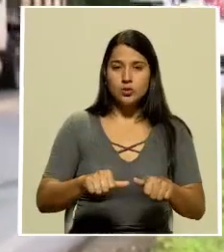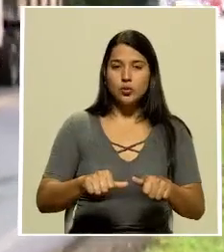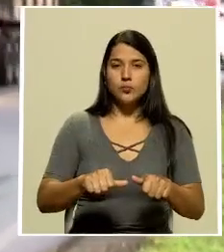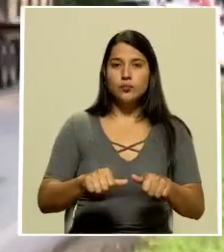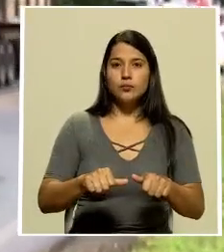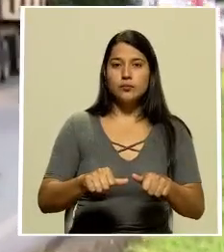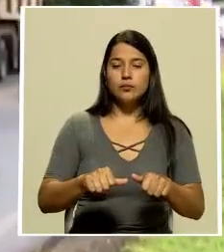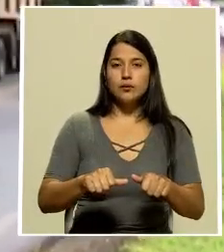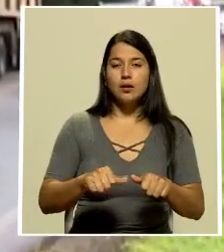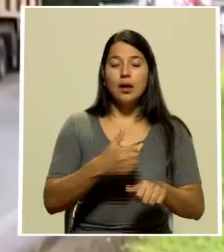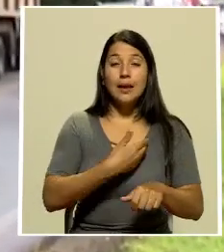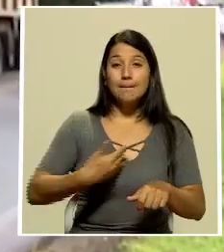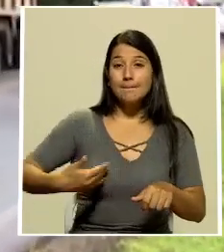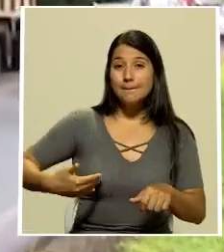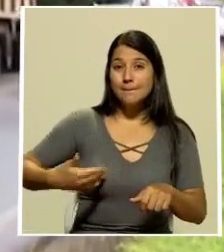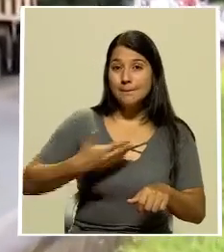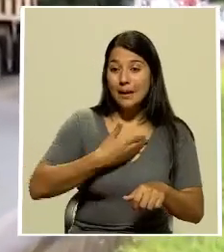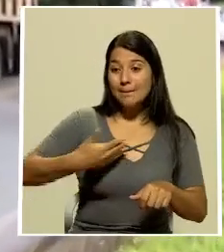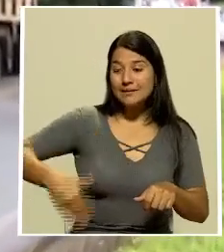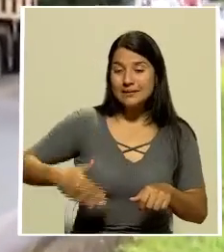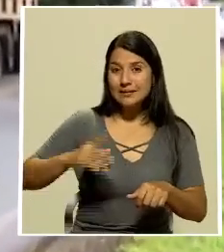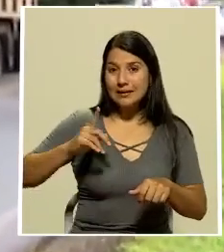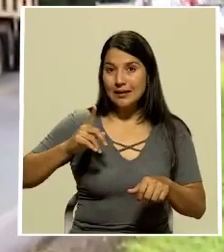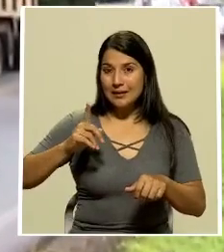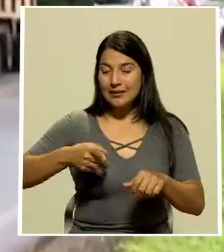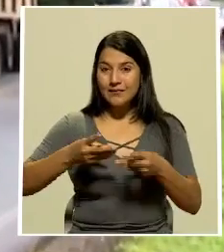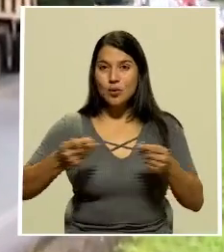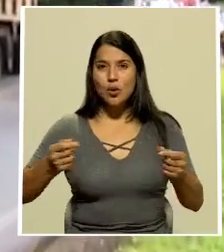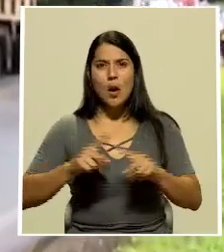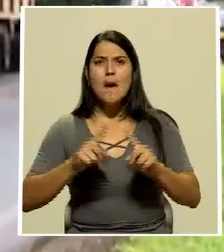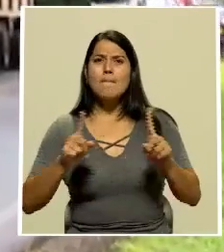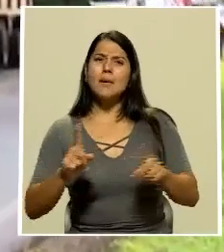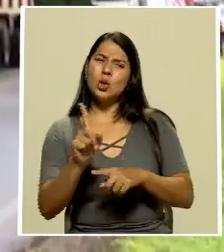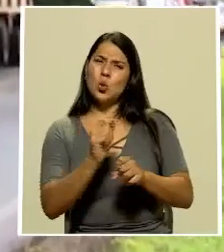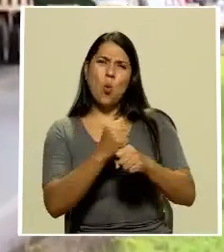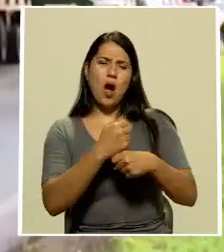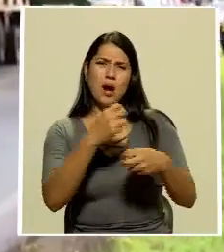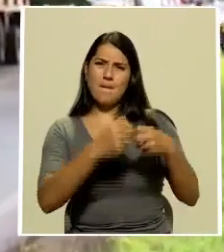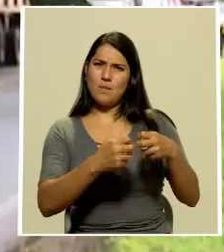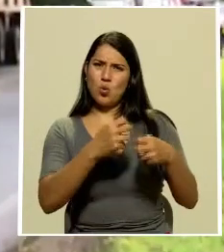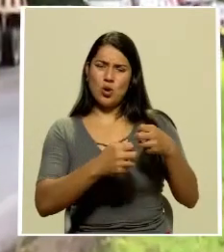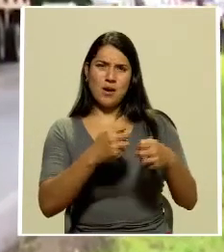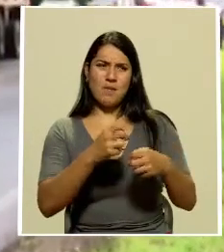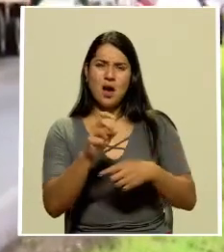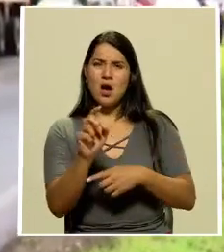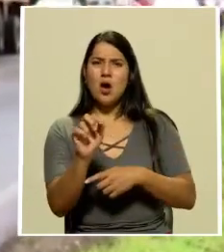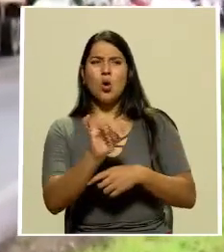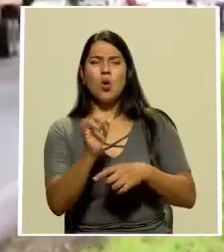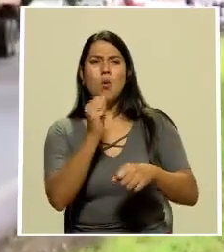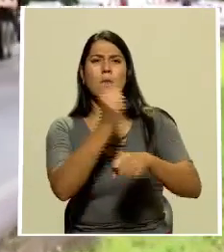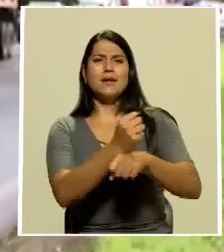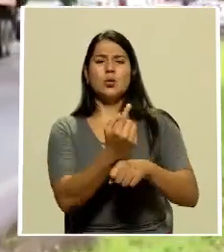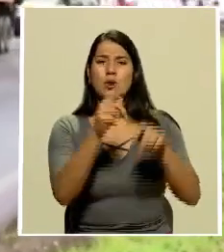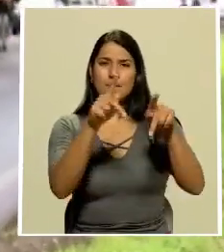presidente, y el pueblo tiene que defenderse. Claro. Pero que no hayan tantos problemas como matar a una persona, baratar un